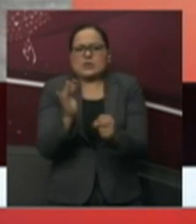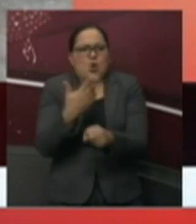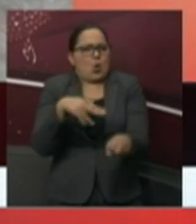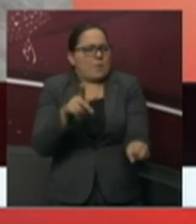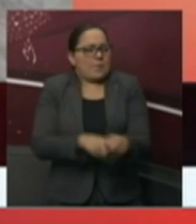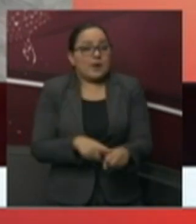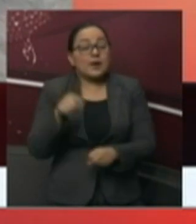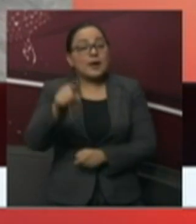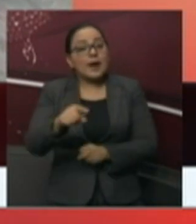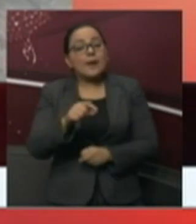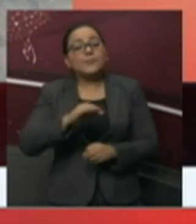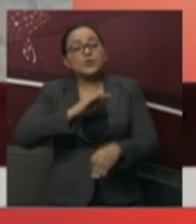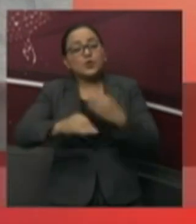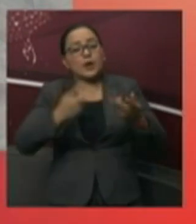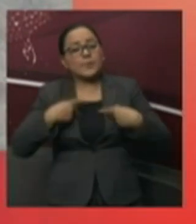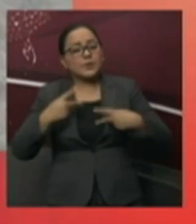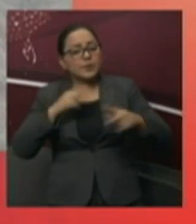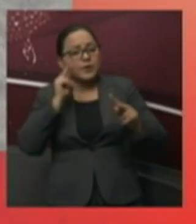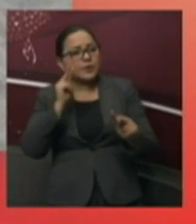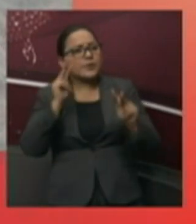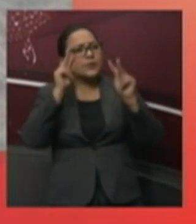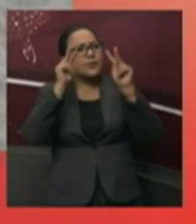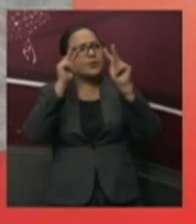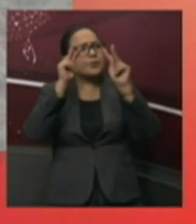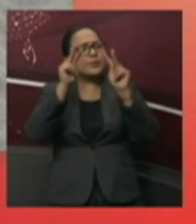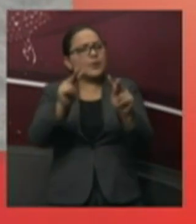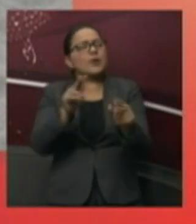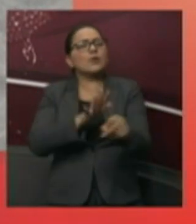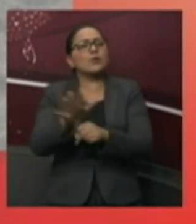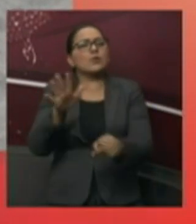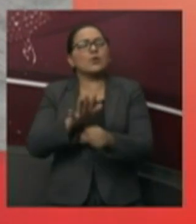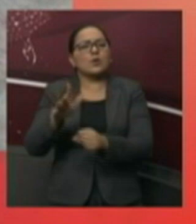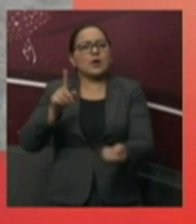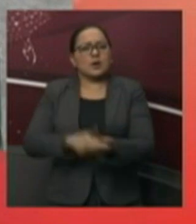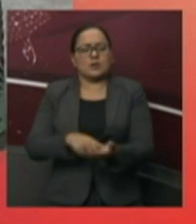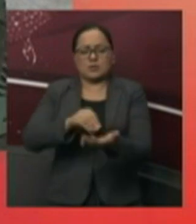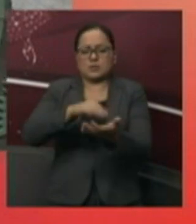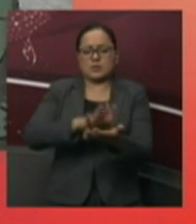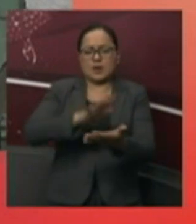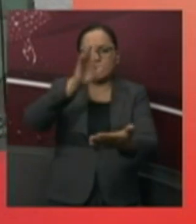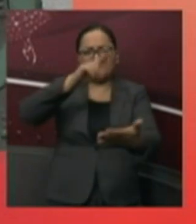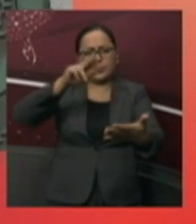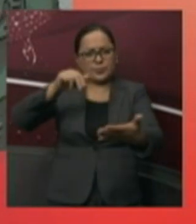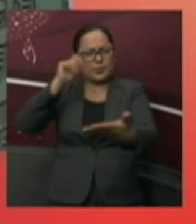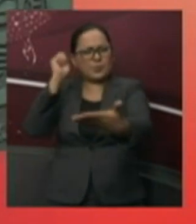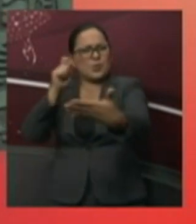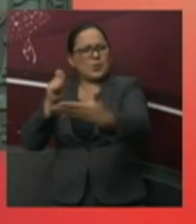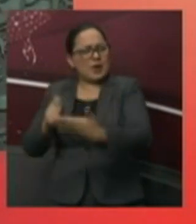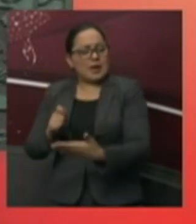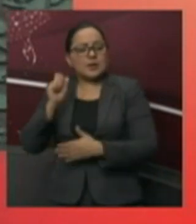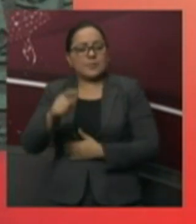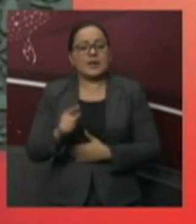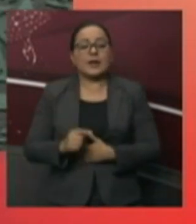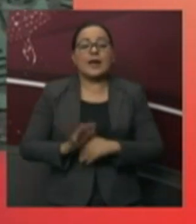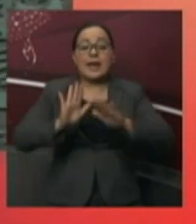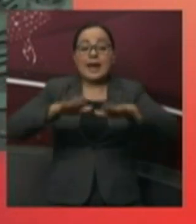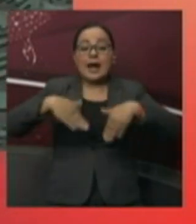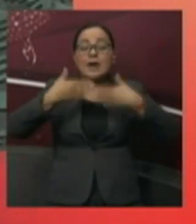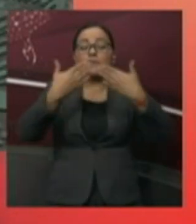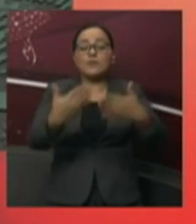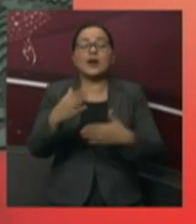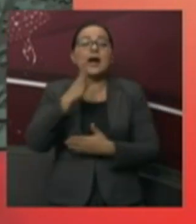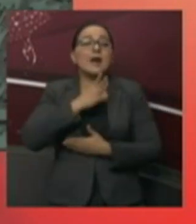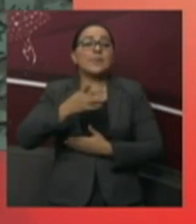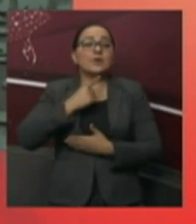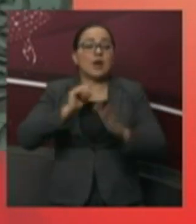puede encontrar una lectura en lo que él plasma plásticamente. De hecho, el frontispicio del